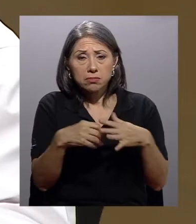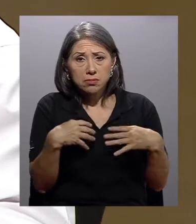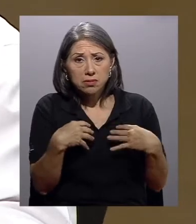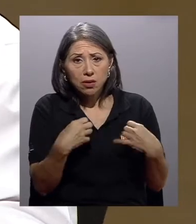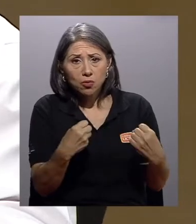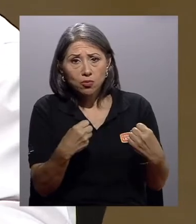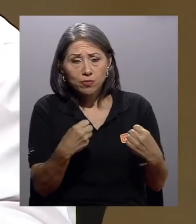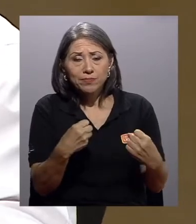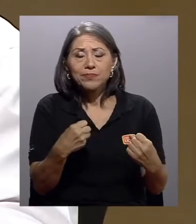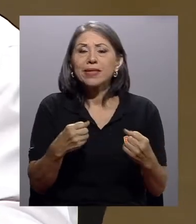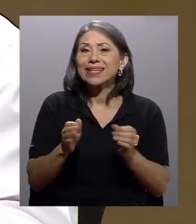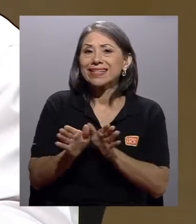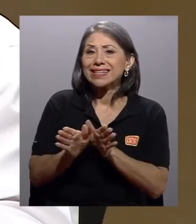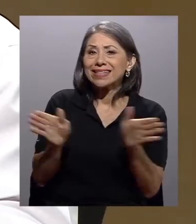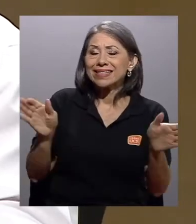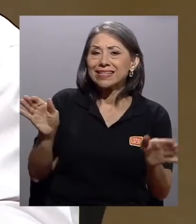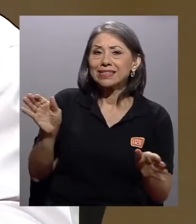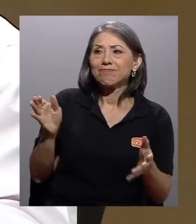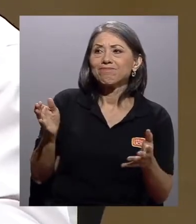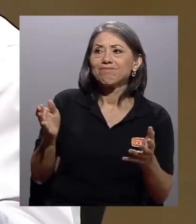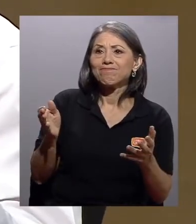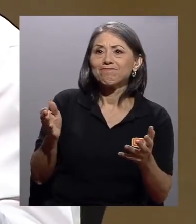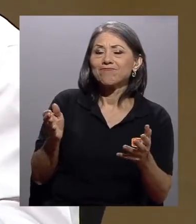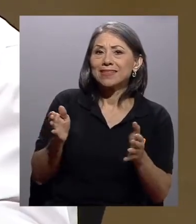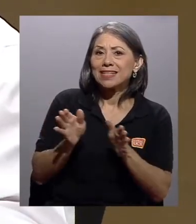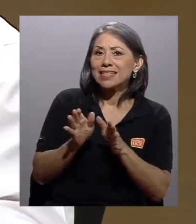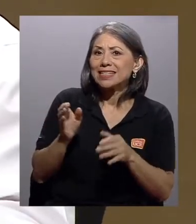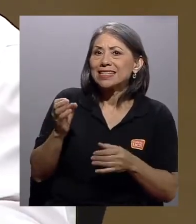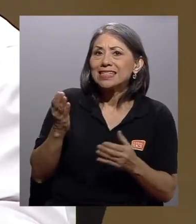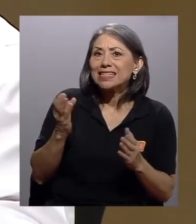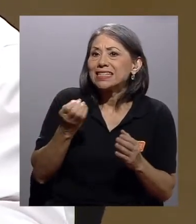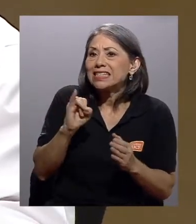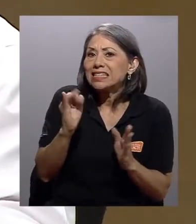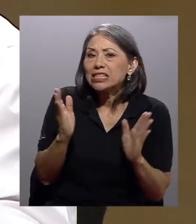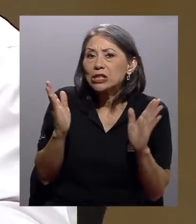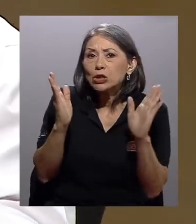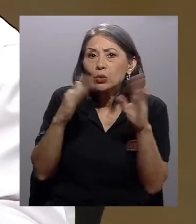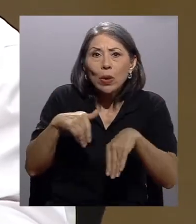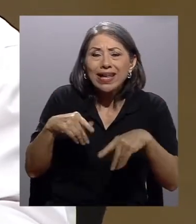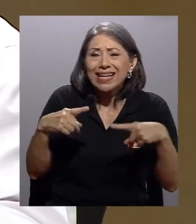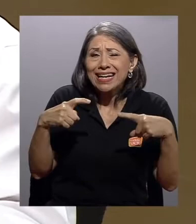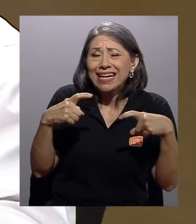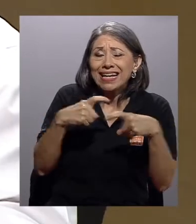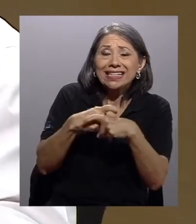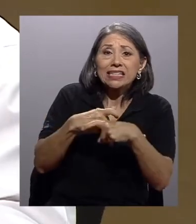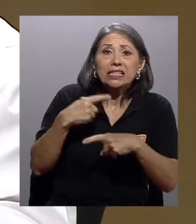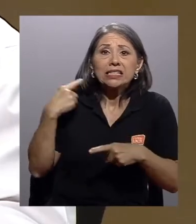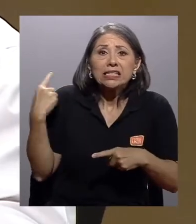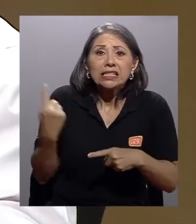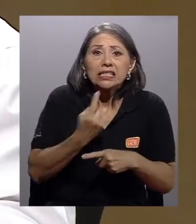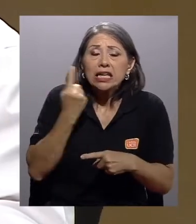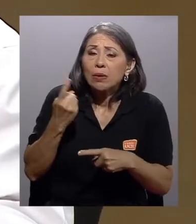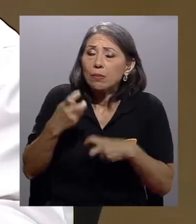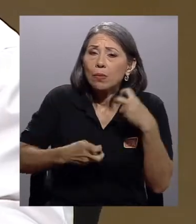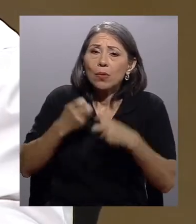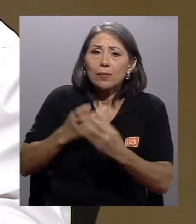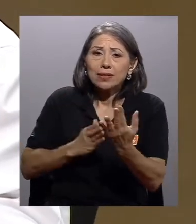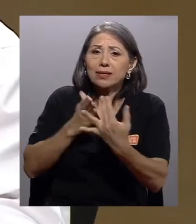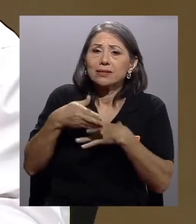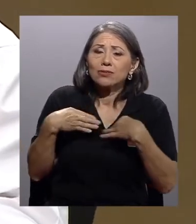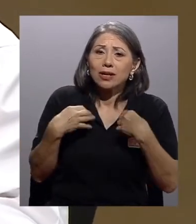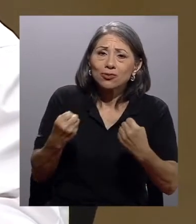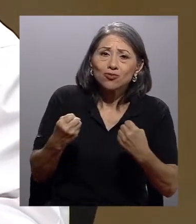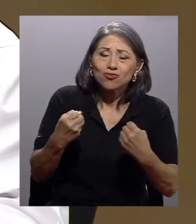generales, sin estados de crisis, siempre hay problemas de acceso a la salud y